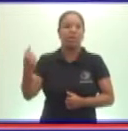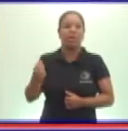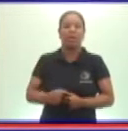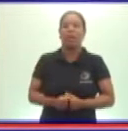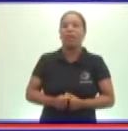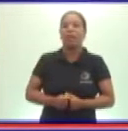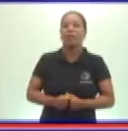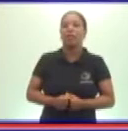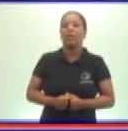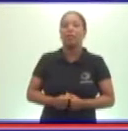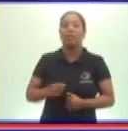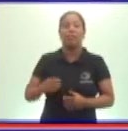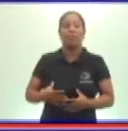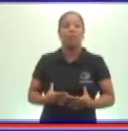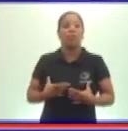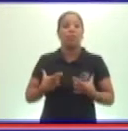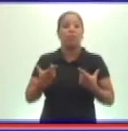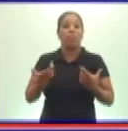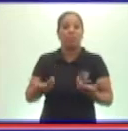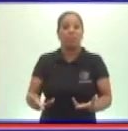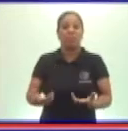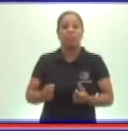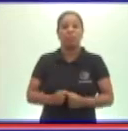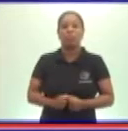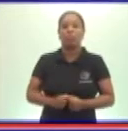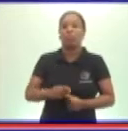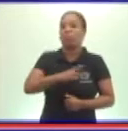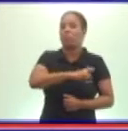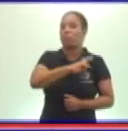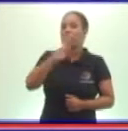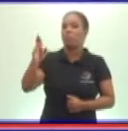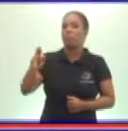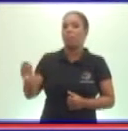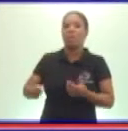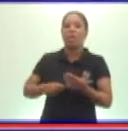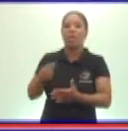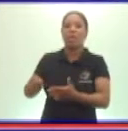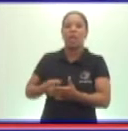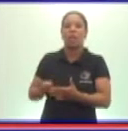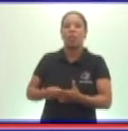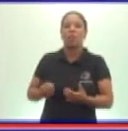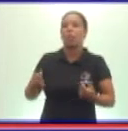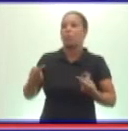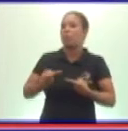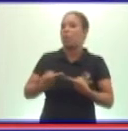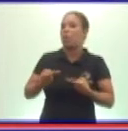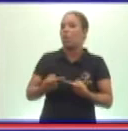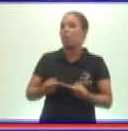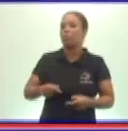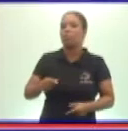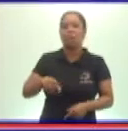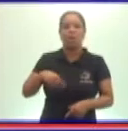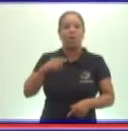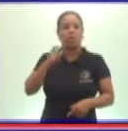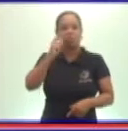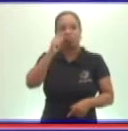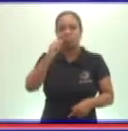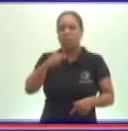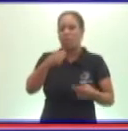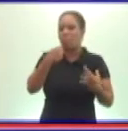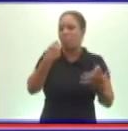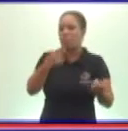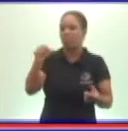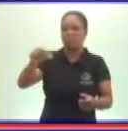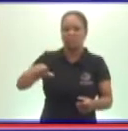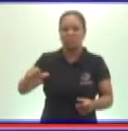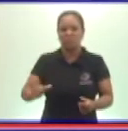es la expresión de los revolucionarios y la lucha contra bandidos es la expresión de las fuerzas reaccionarias que intentaban reinstalar